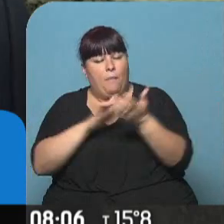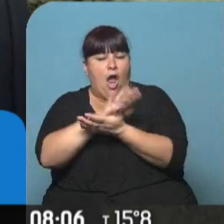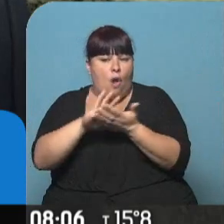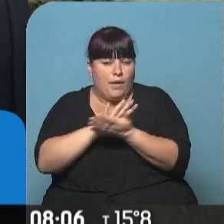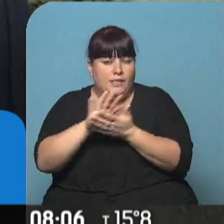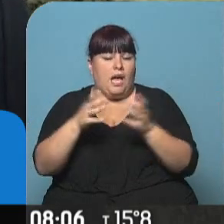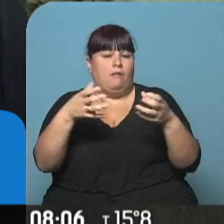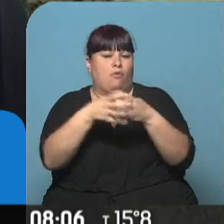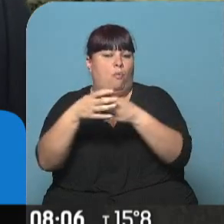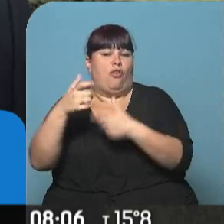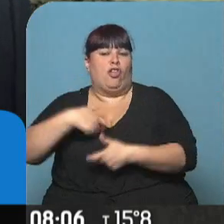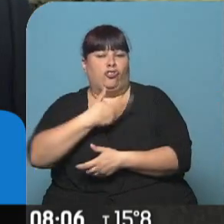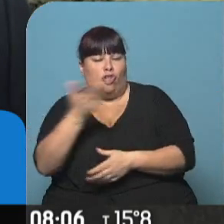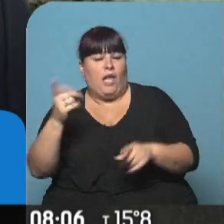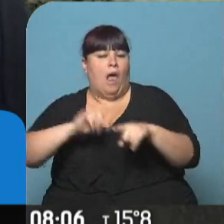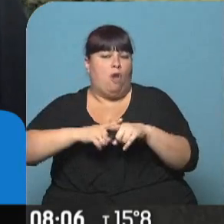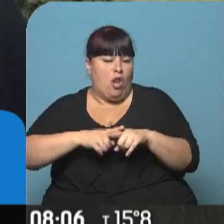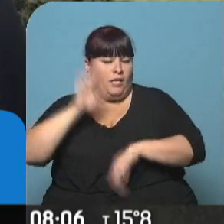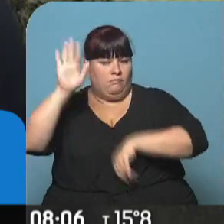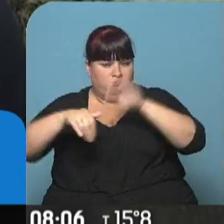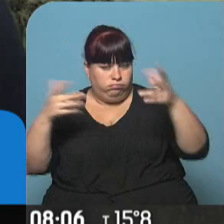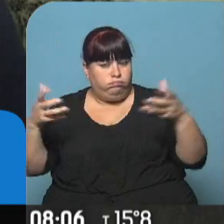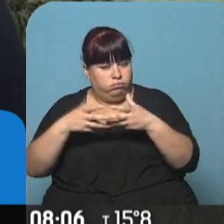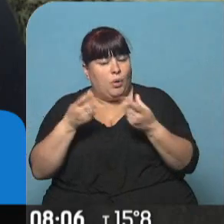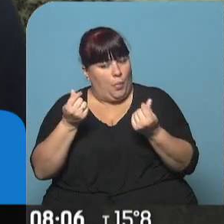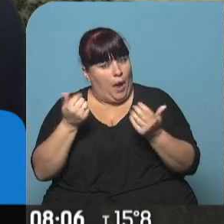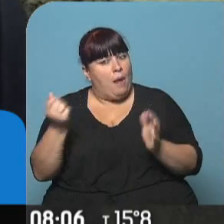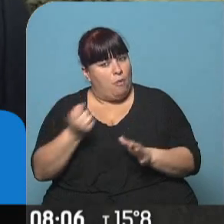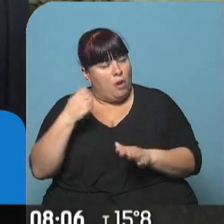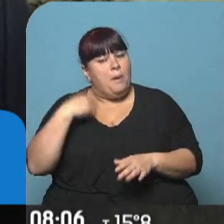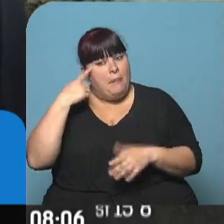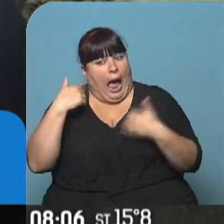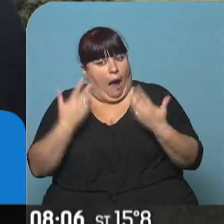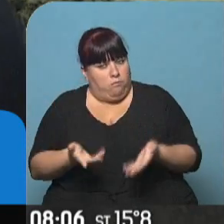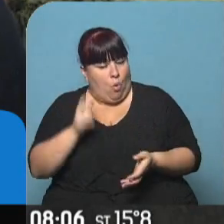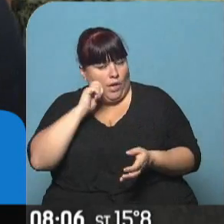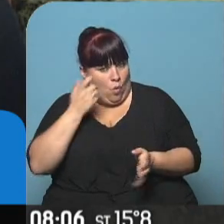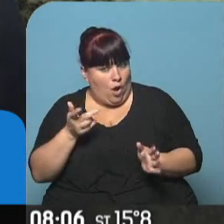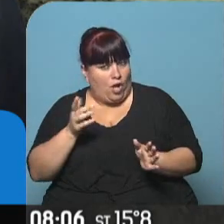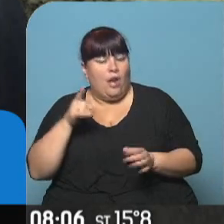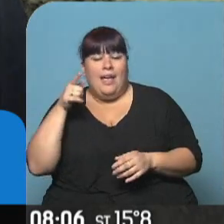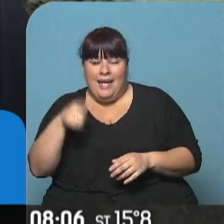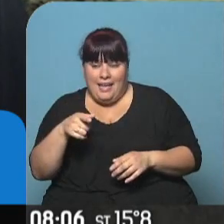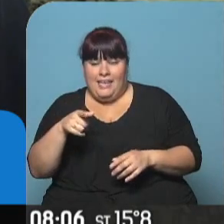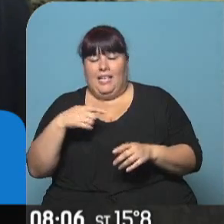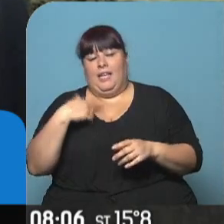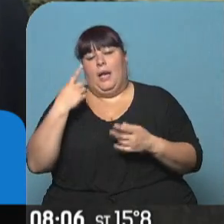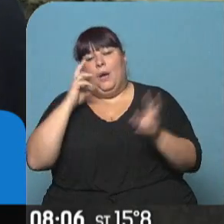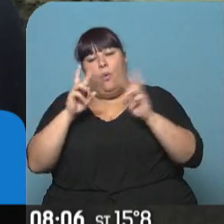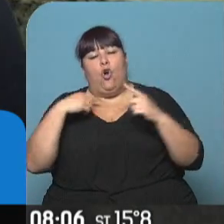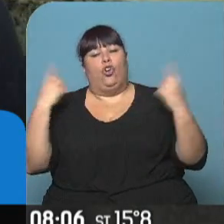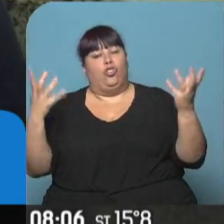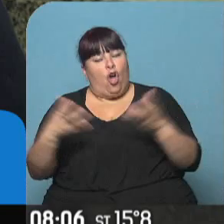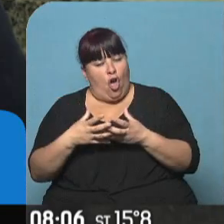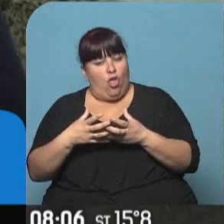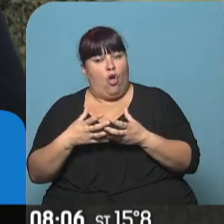los interlocutores sociales, a los políticos, es muy valedero, creo que es oportuno, y en ese sentido encontrar entre